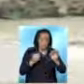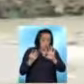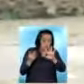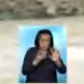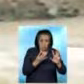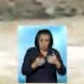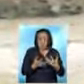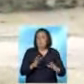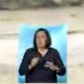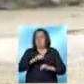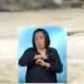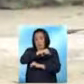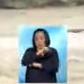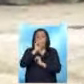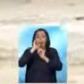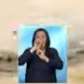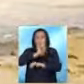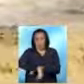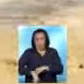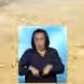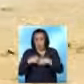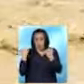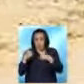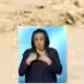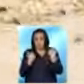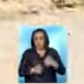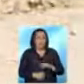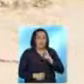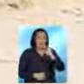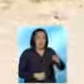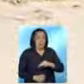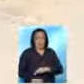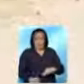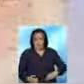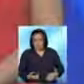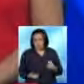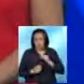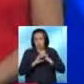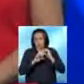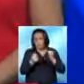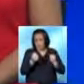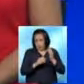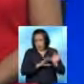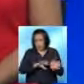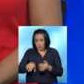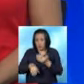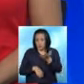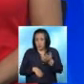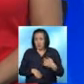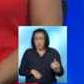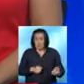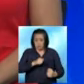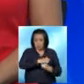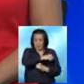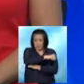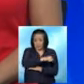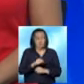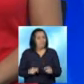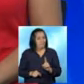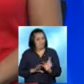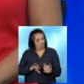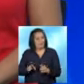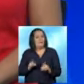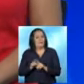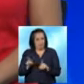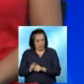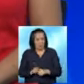quedaron destruidos, según cifras del Ministerio de Transportes. Pero no solo puentes, sino también viviendas han